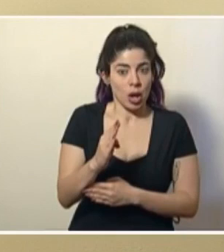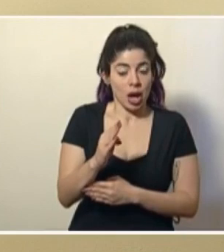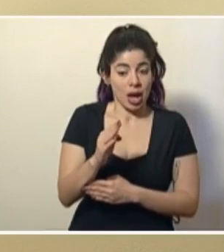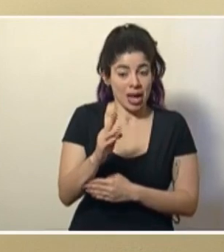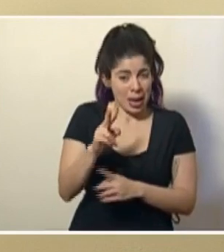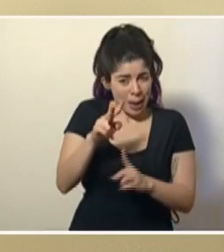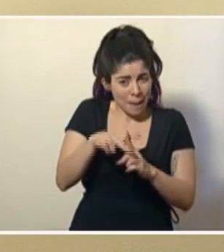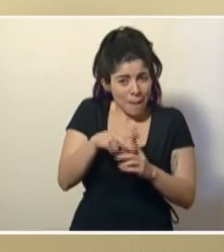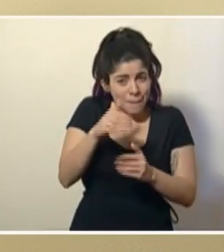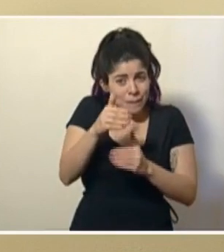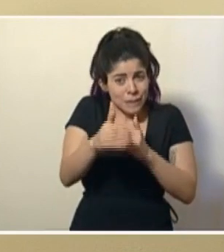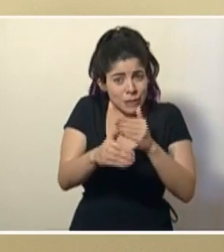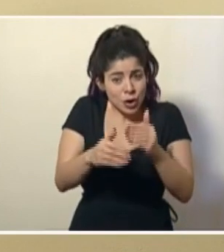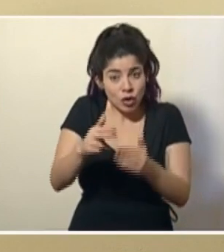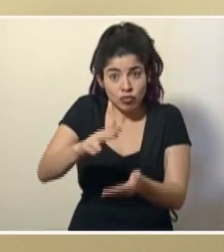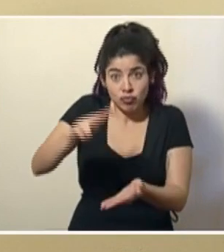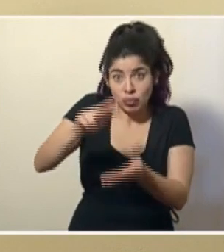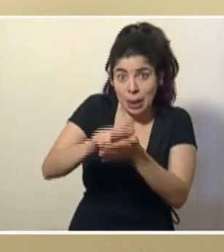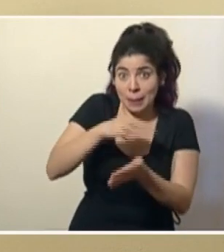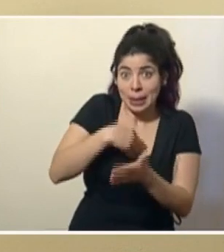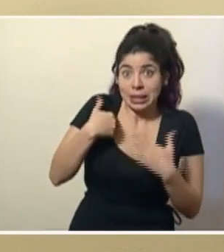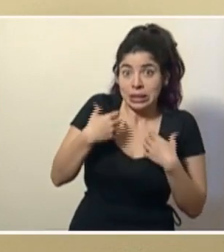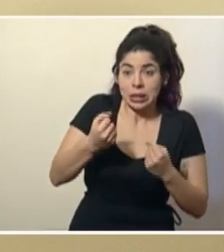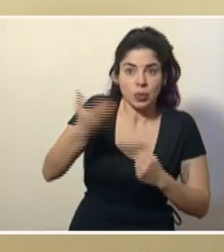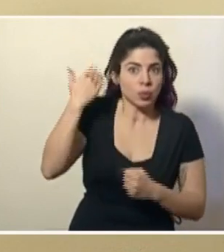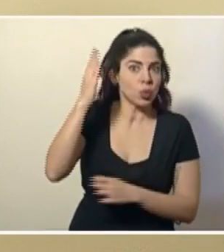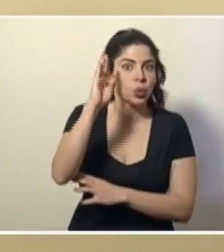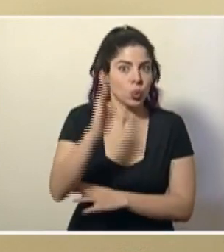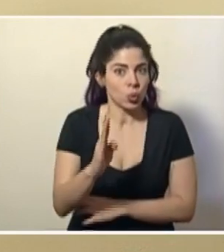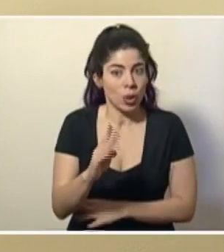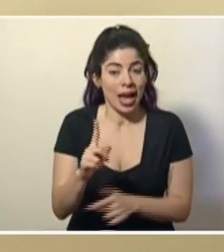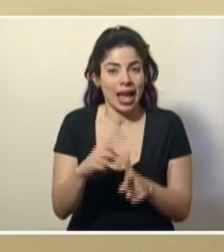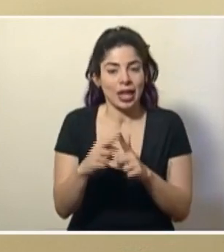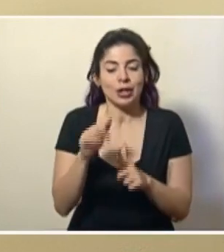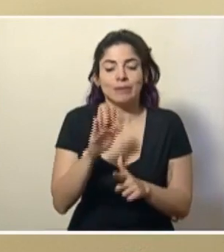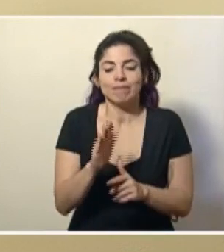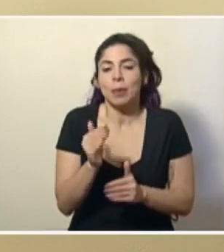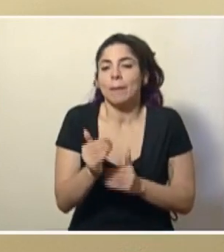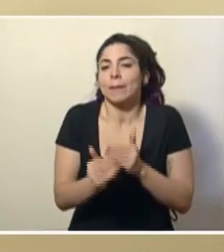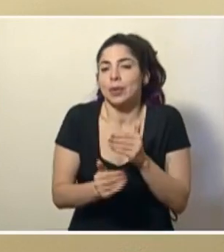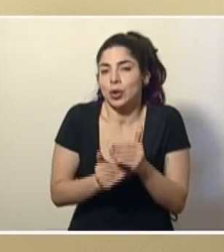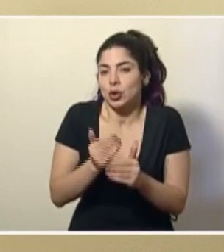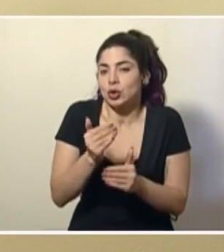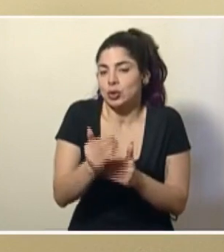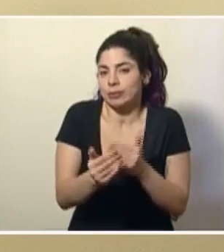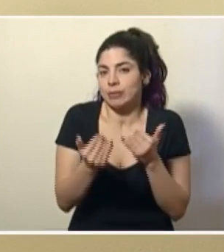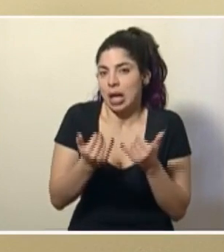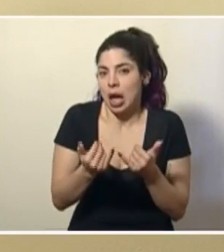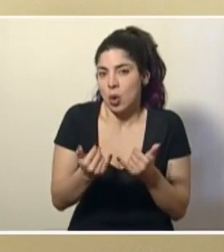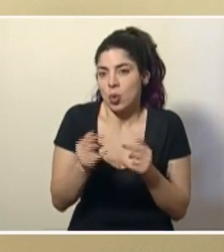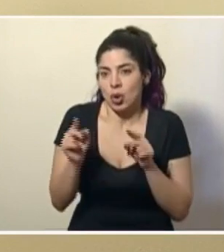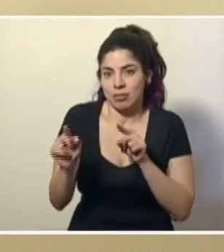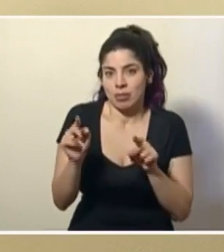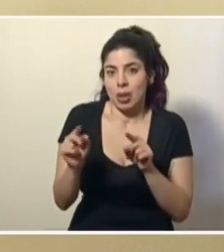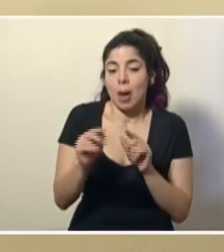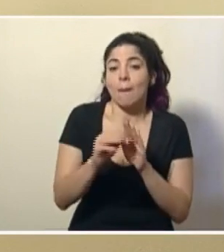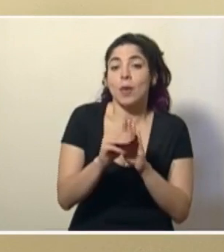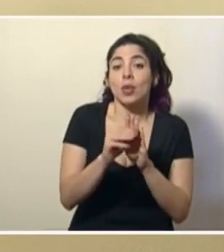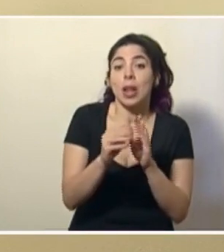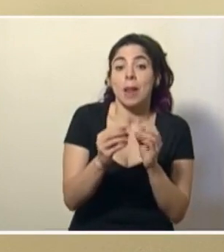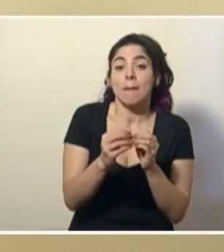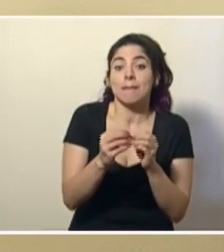un proceso de aprobación por parte del Ministerio de Salud. Entonces, ese es el proceso en el que están los modelos